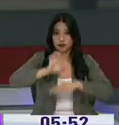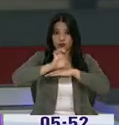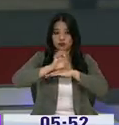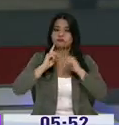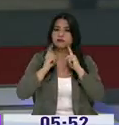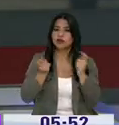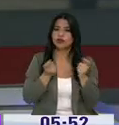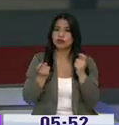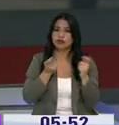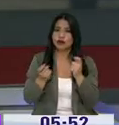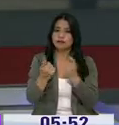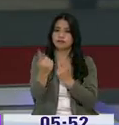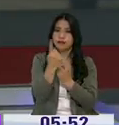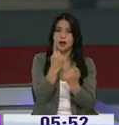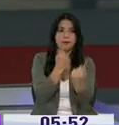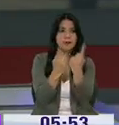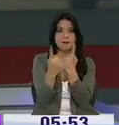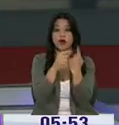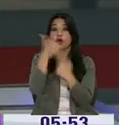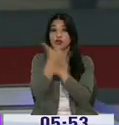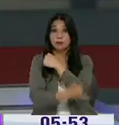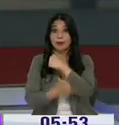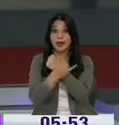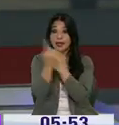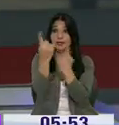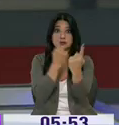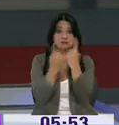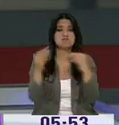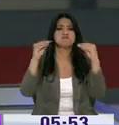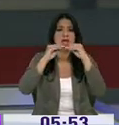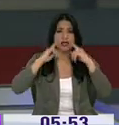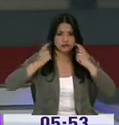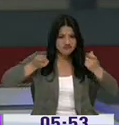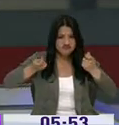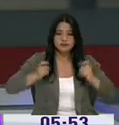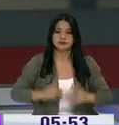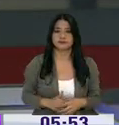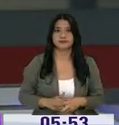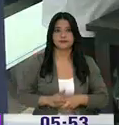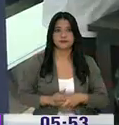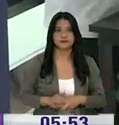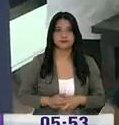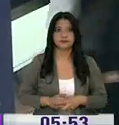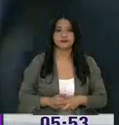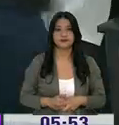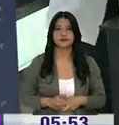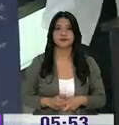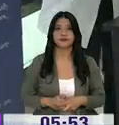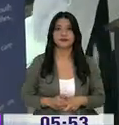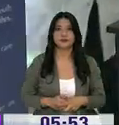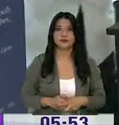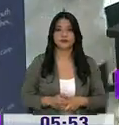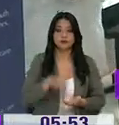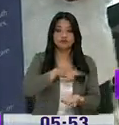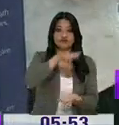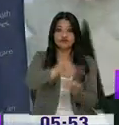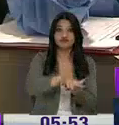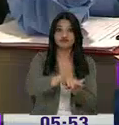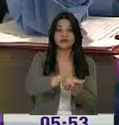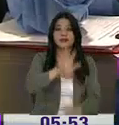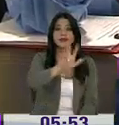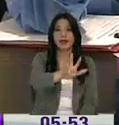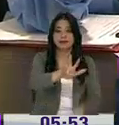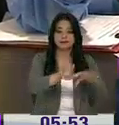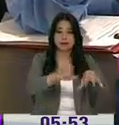a los pasajeros que llegan desde el exterior se refuerzan. Veamos. En la terminal están instalados 3 puntos